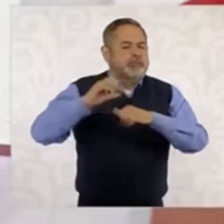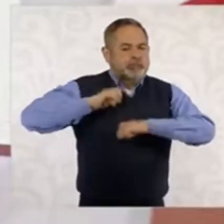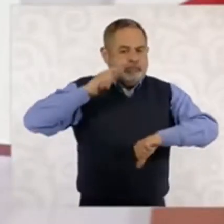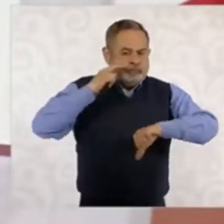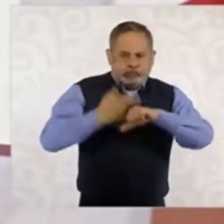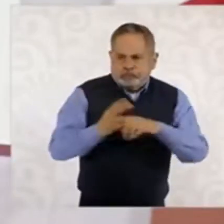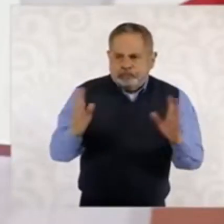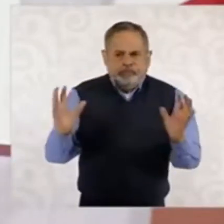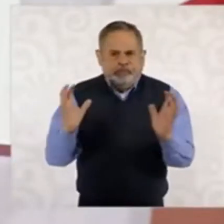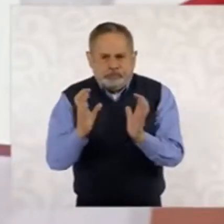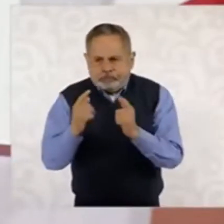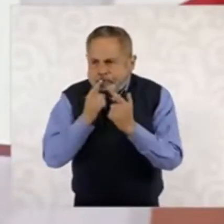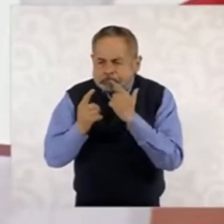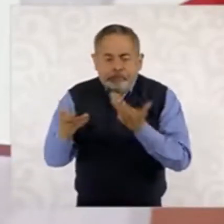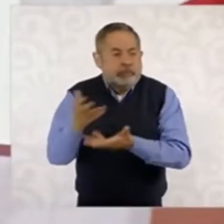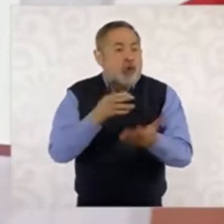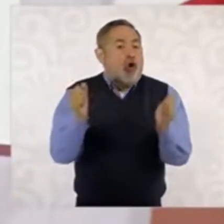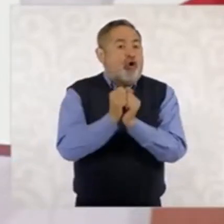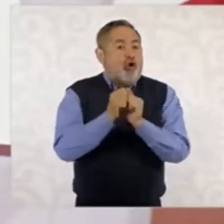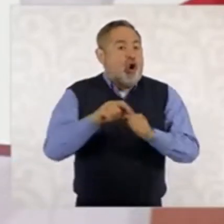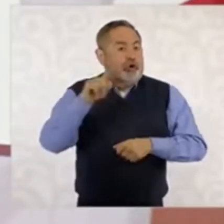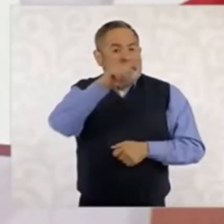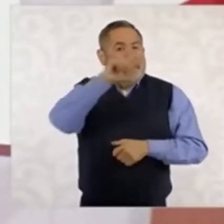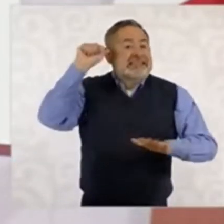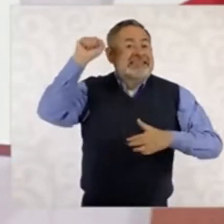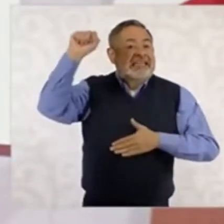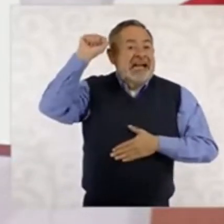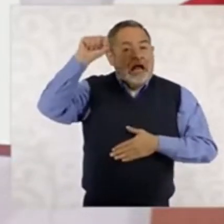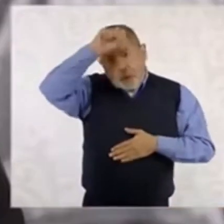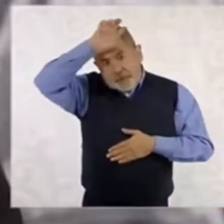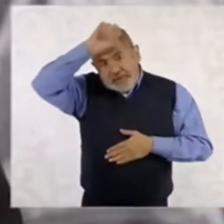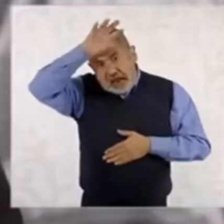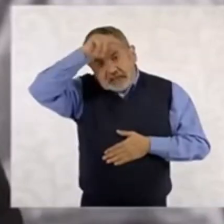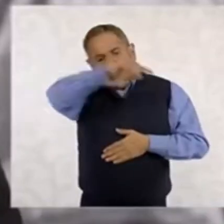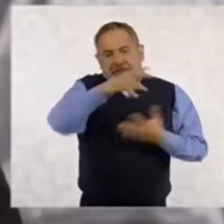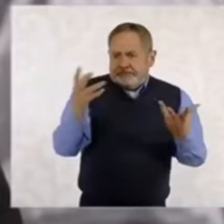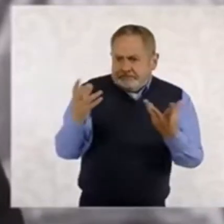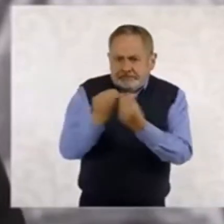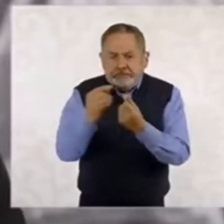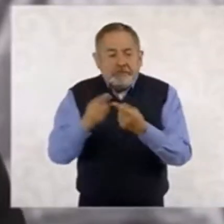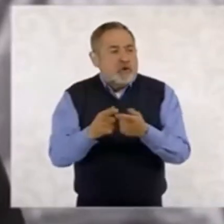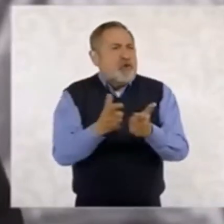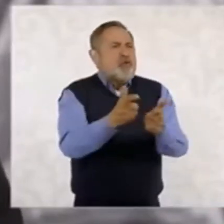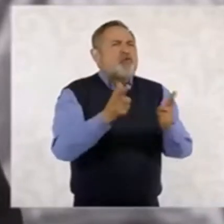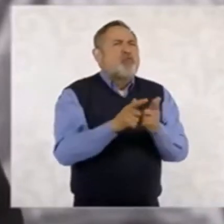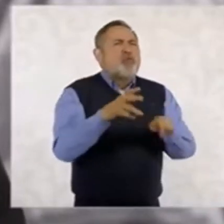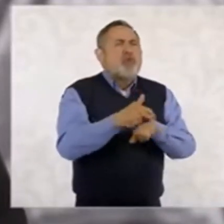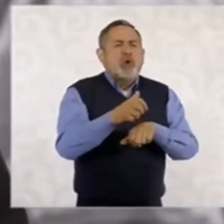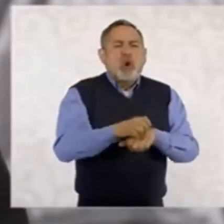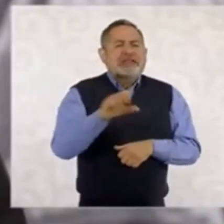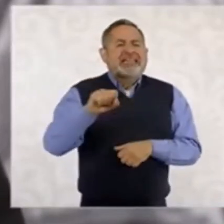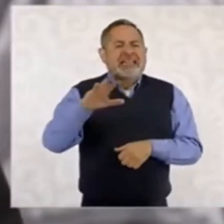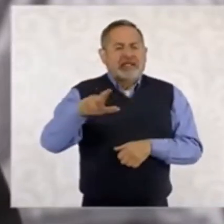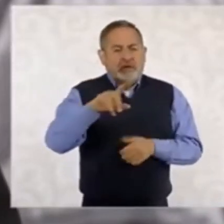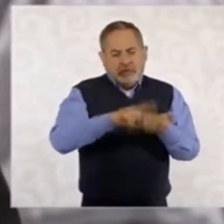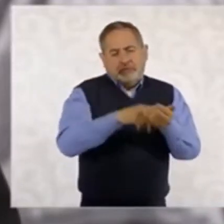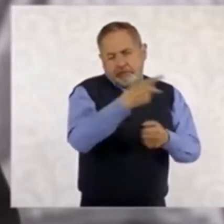del sindicato minero y de los trabajadores de la sección 65 de